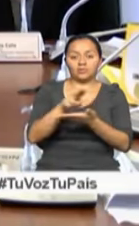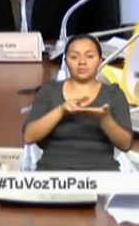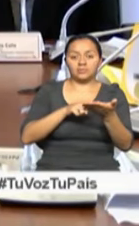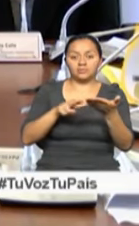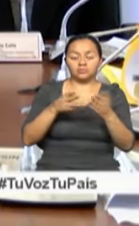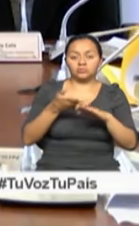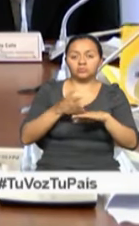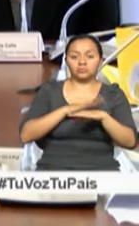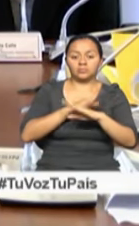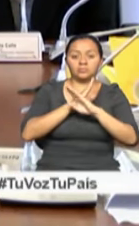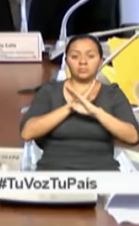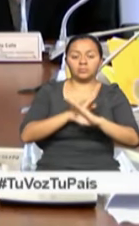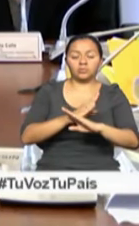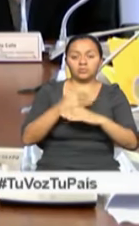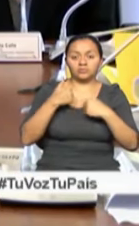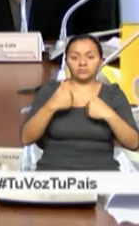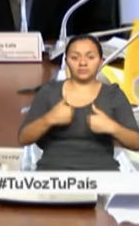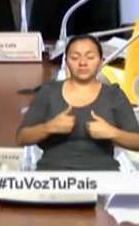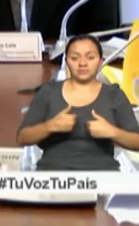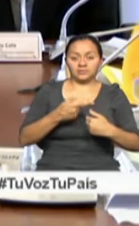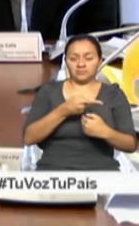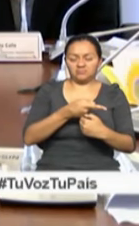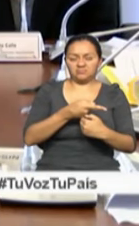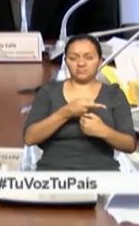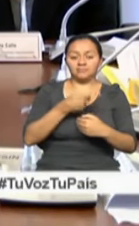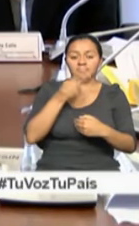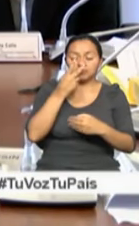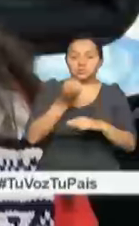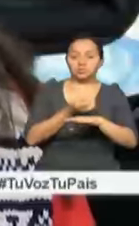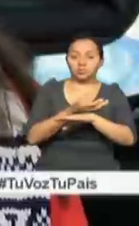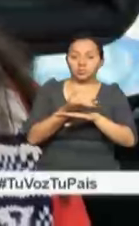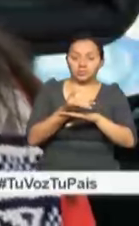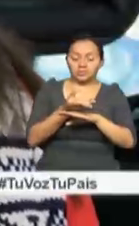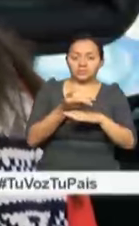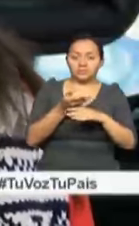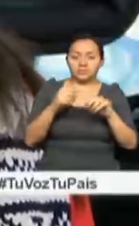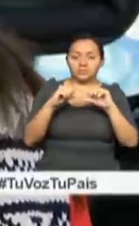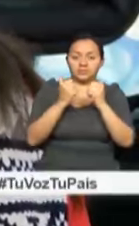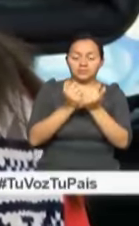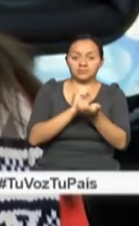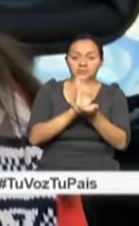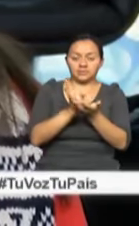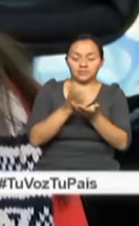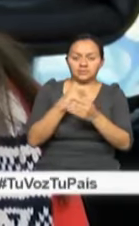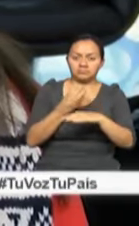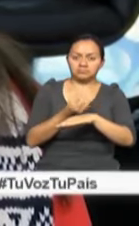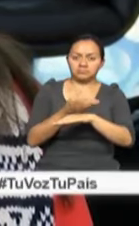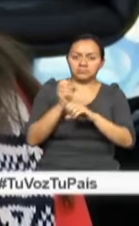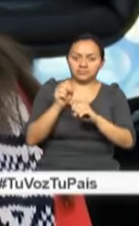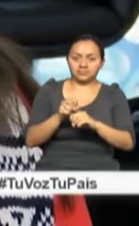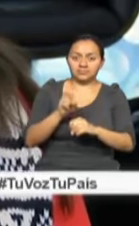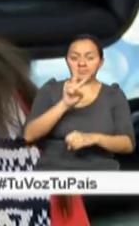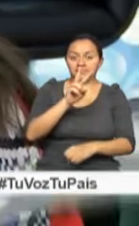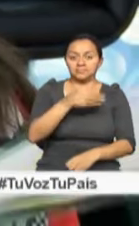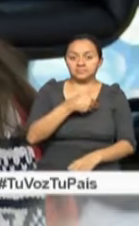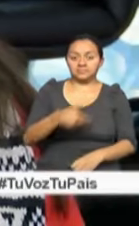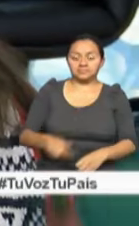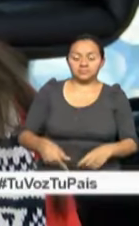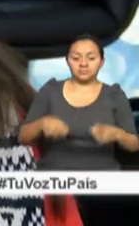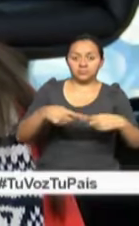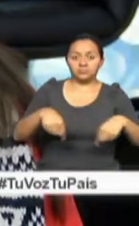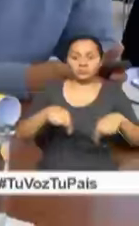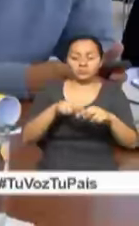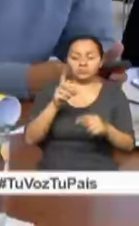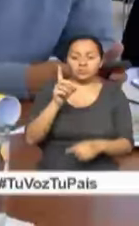Física de los Materiales Nucleares, por lo que recomienda al Pleno de la Asamblea su ratificación. Según la vicepresidenta de la Mesa Legislativa, Dora